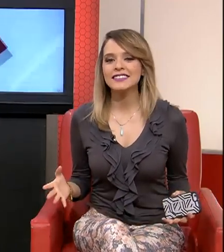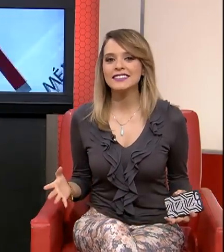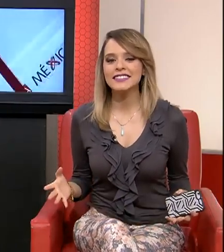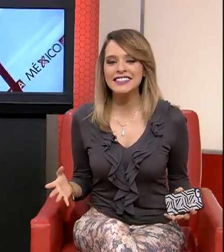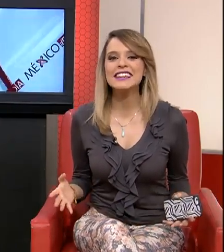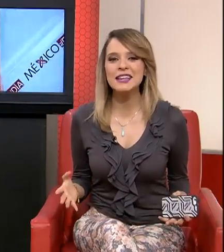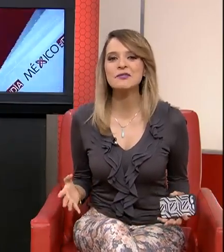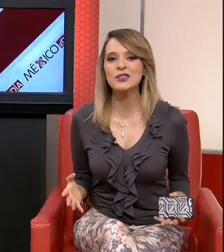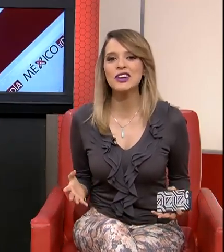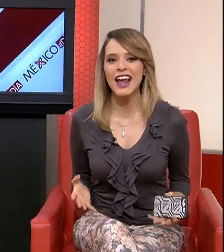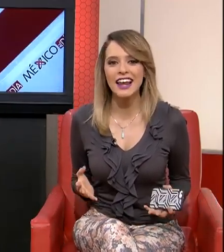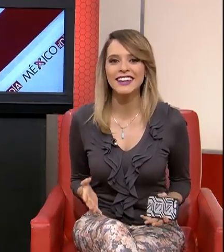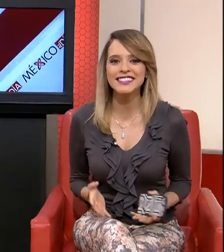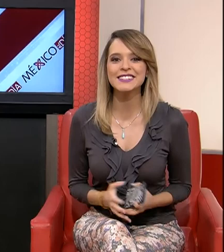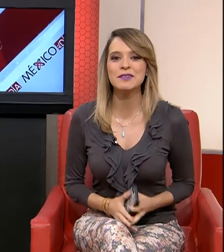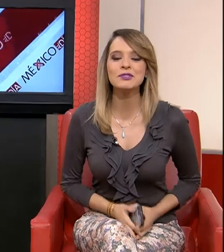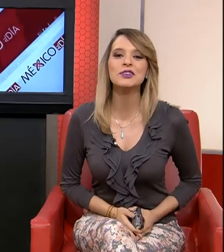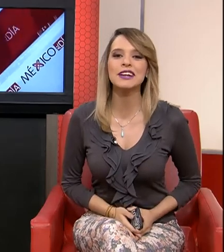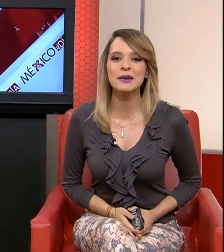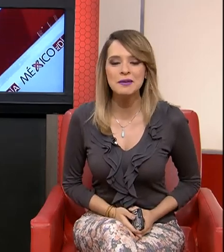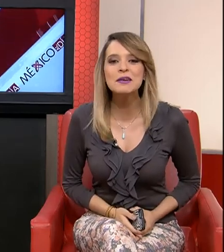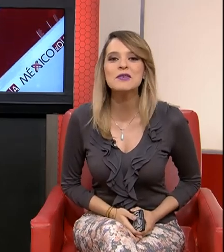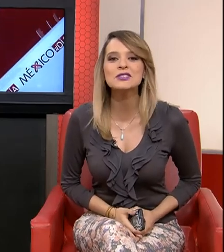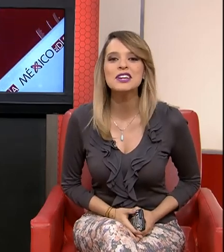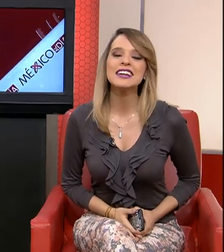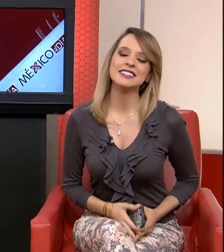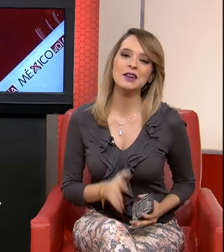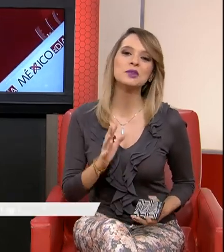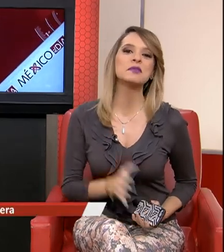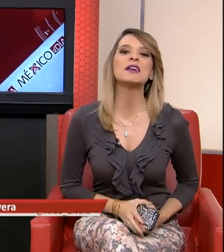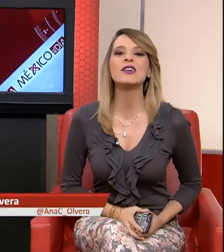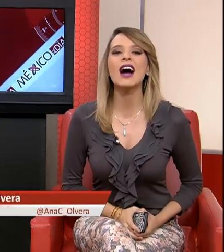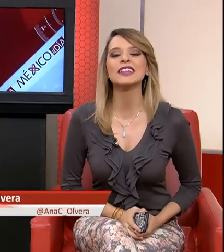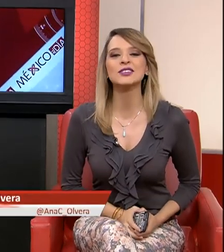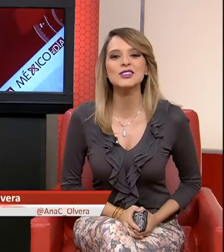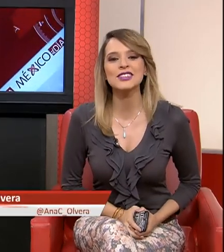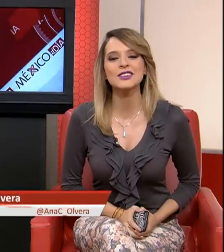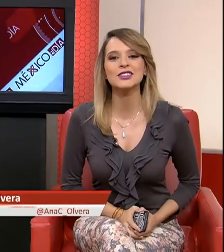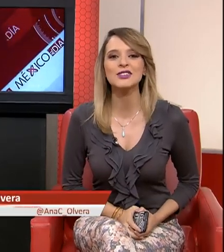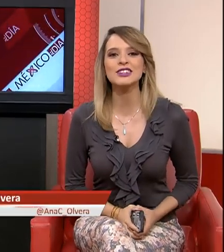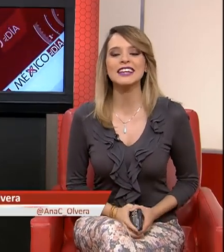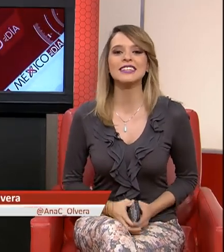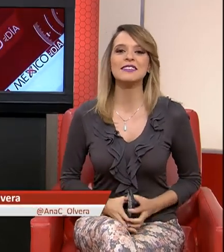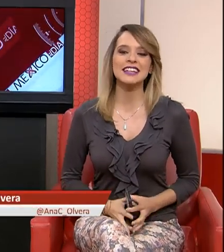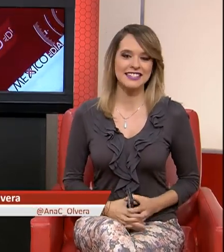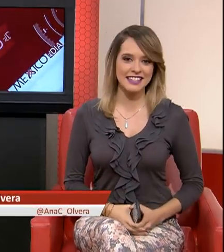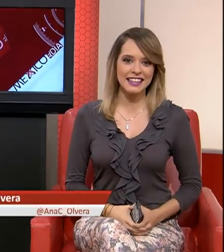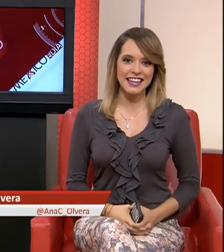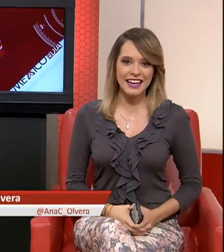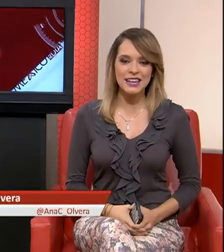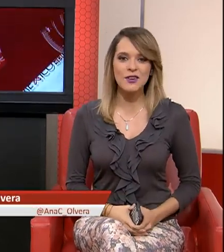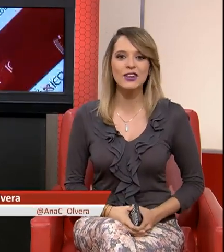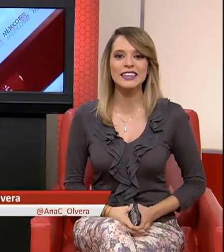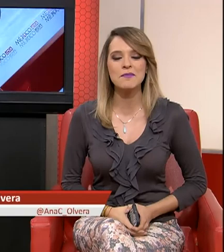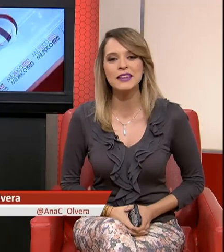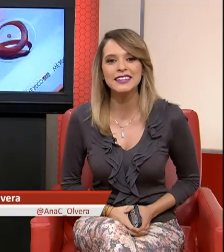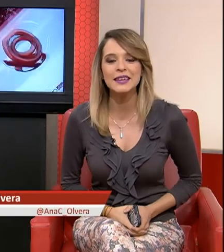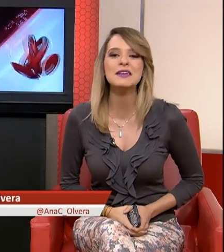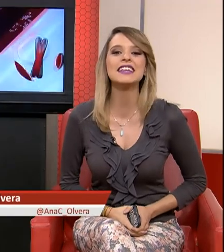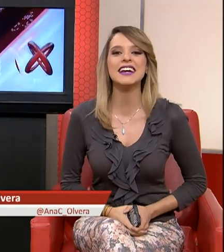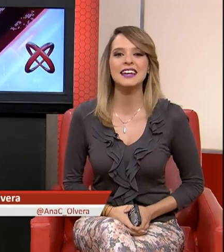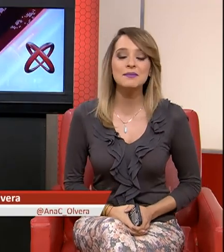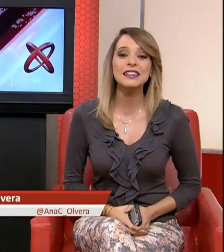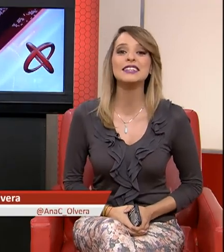crean, sí es el mundo real. Este es el mundo en el que vivimos. Saludo primero a todos los que nos sintonizan a través de la señal de Ingenio y de